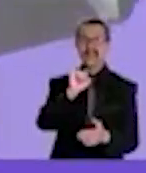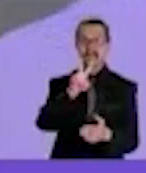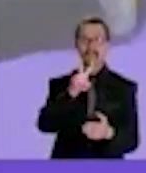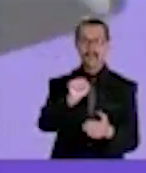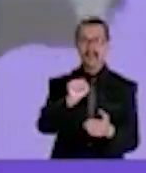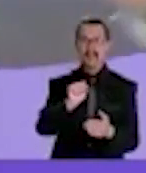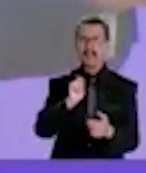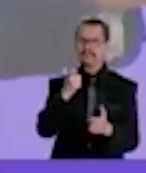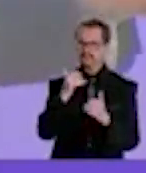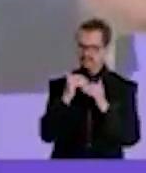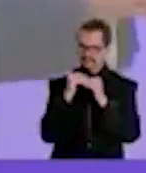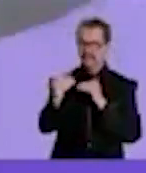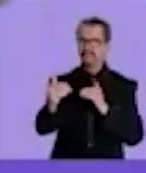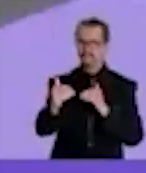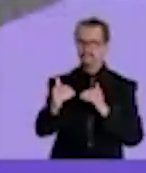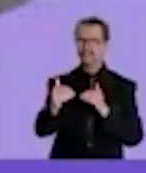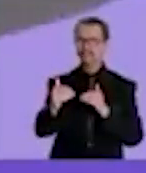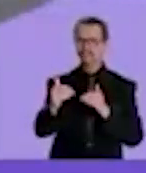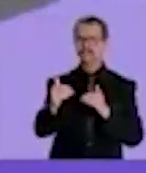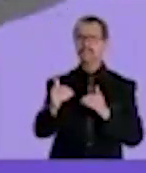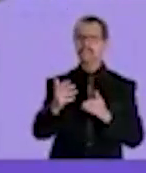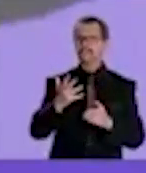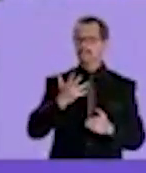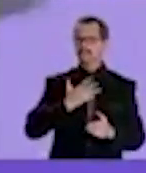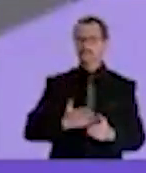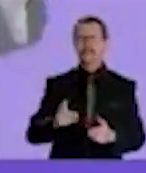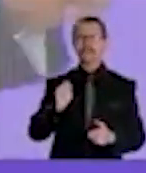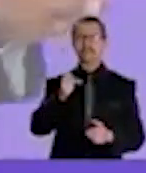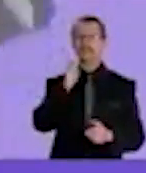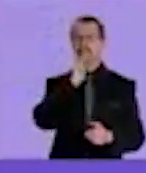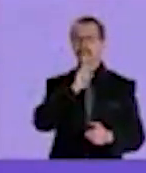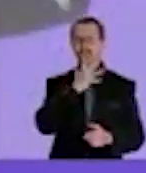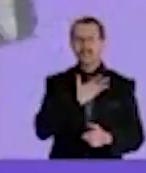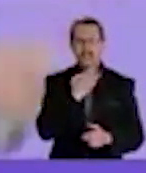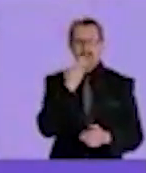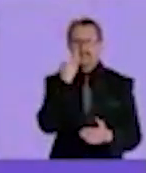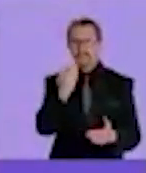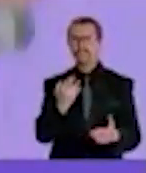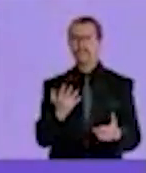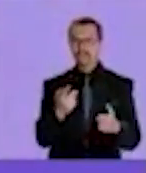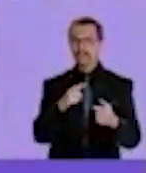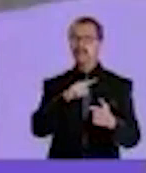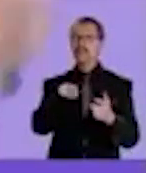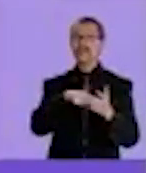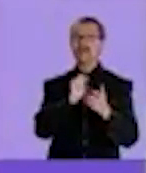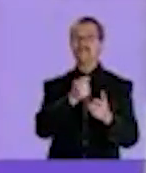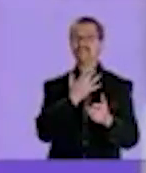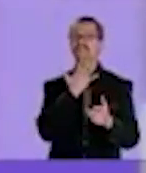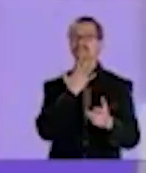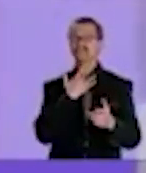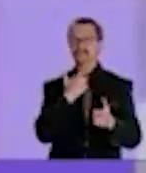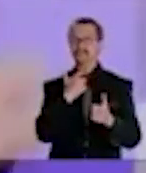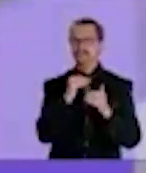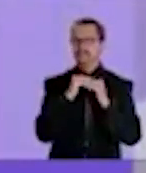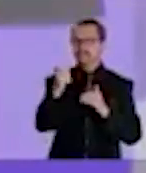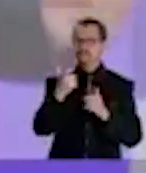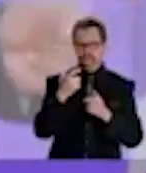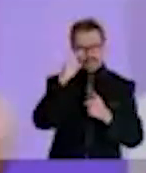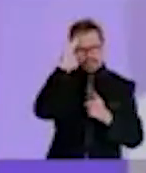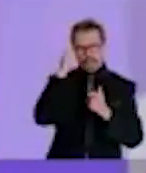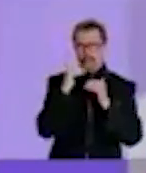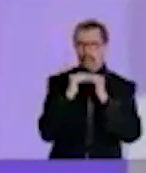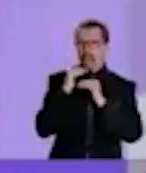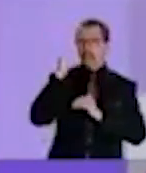de lo que estoy diciendo aumentaron el precio de la gasolina el gasolinazo es de ellos este